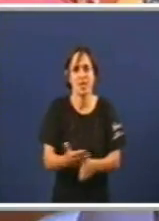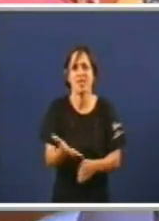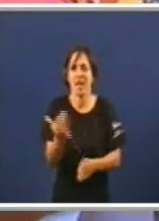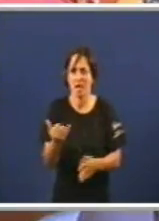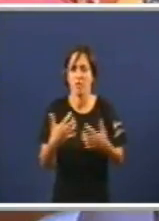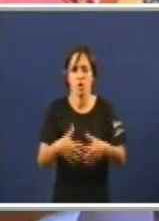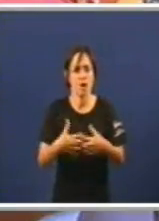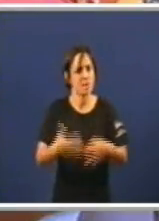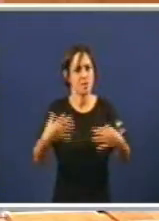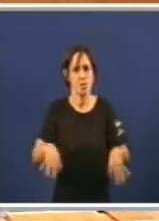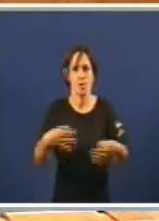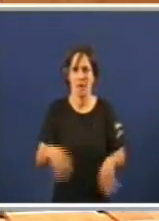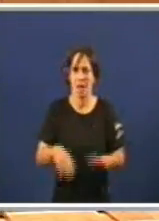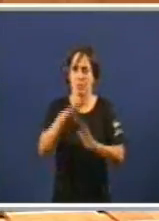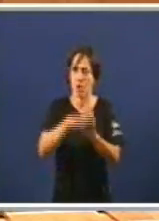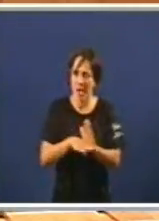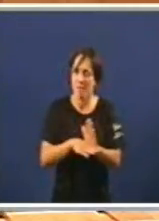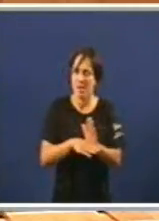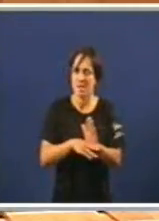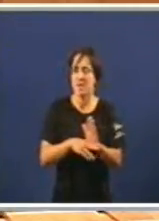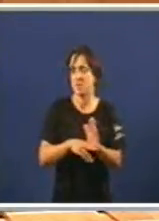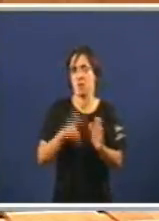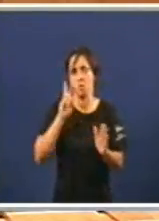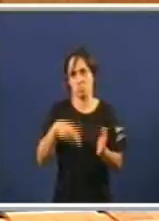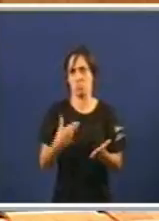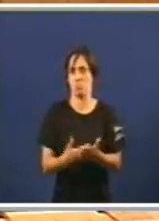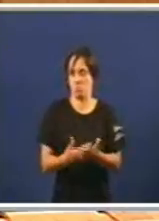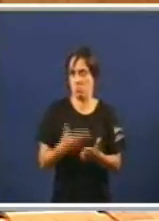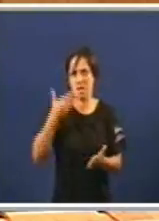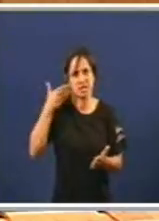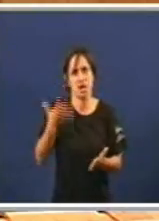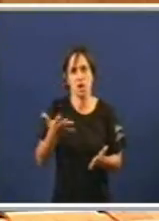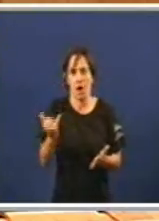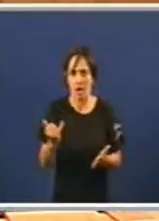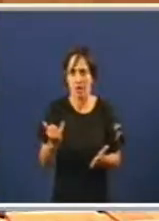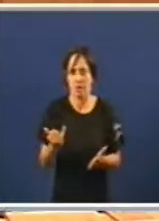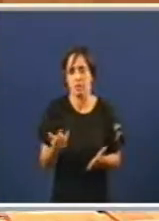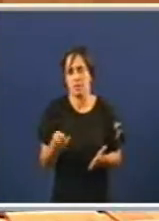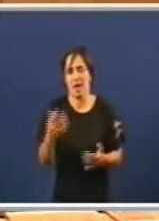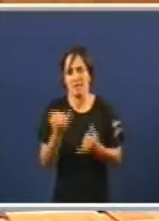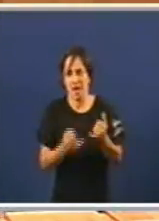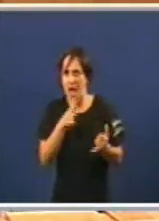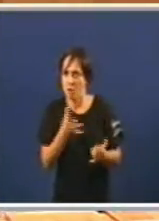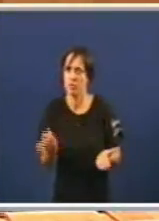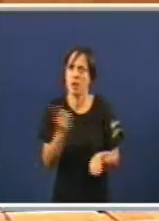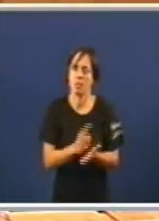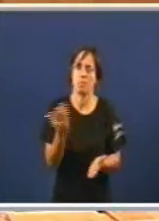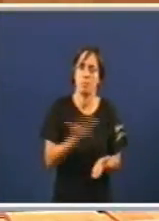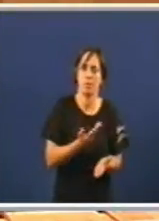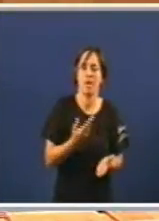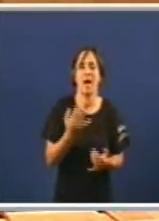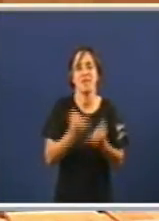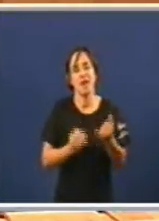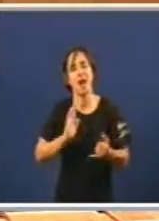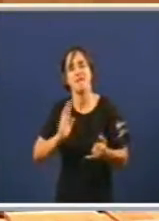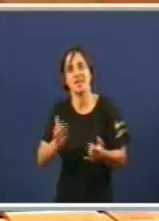normalidade, porque teñen programas de recoñecido prestixio. O que estamos diante dunha nova ofensiva. Primeiro foise a polos que tiñan unha matrícula